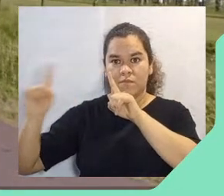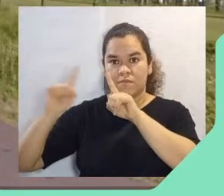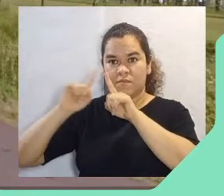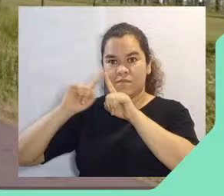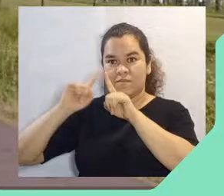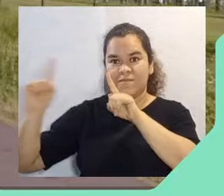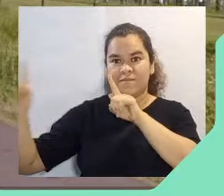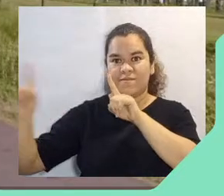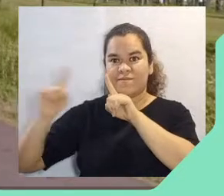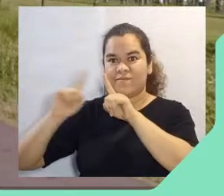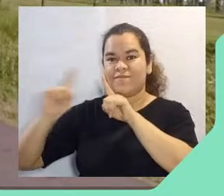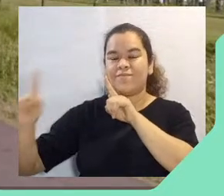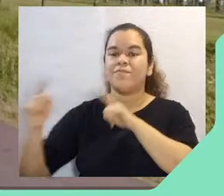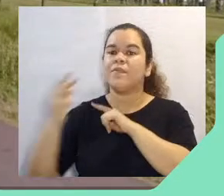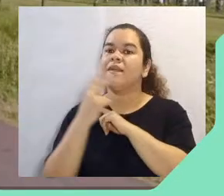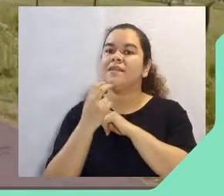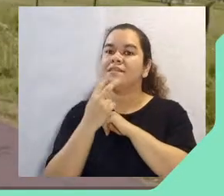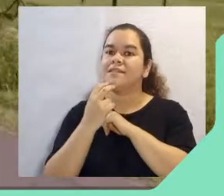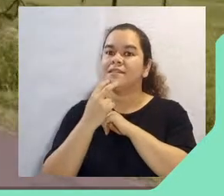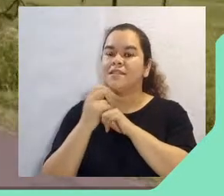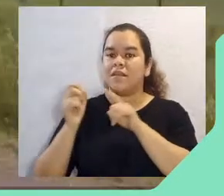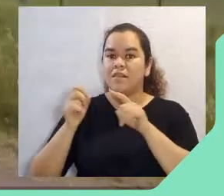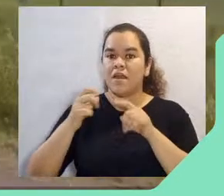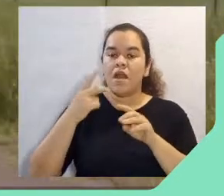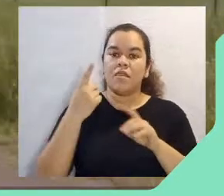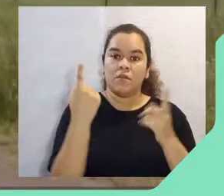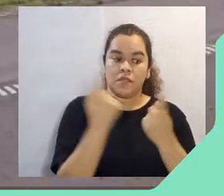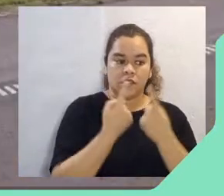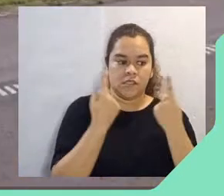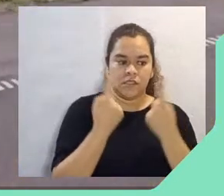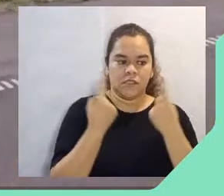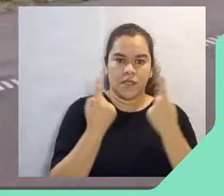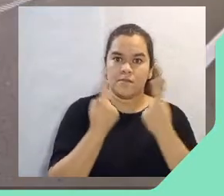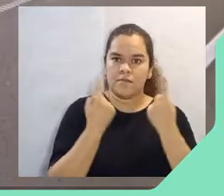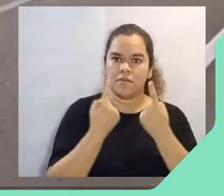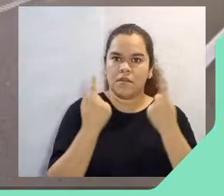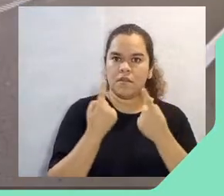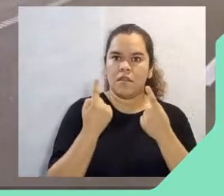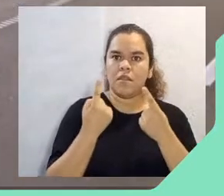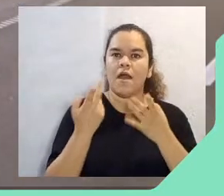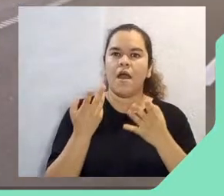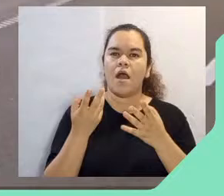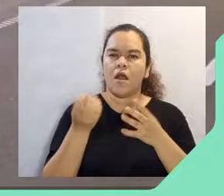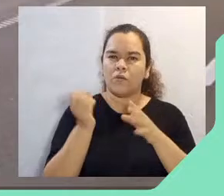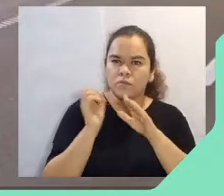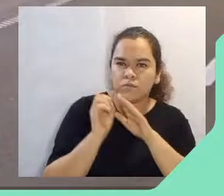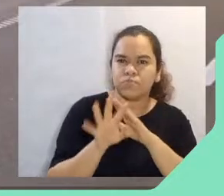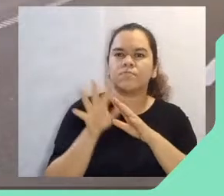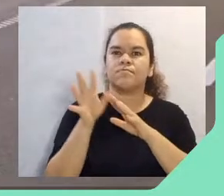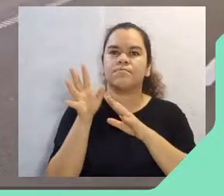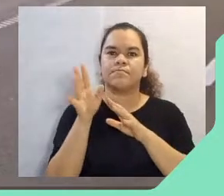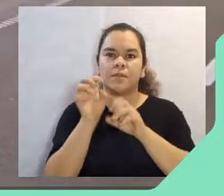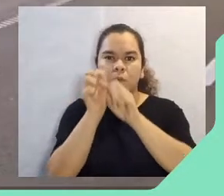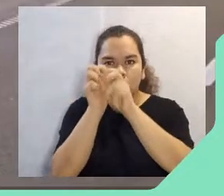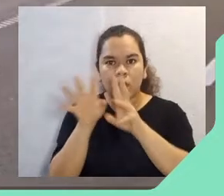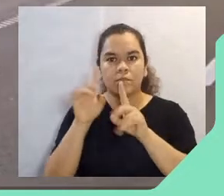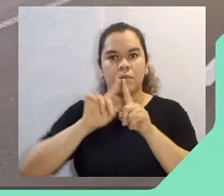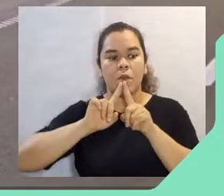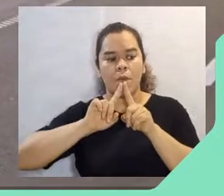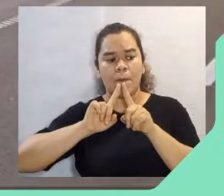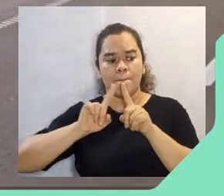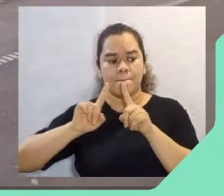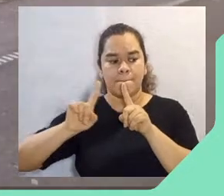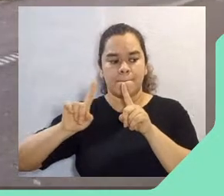están llegando desde Yacyretá, previo paso por la estación transformadora de Paso de la Patria. Y estas líneas van